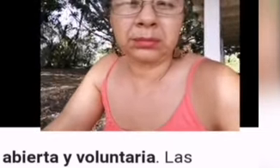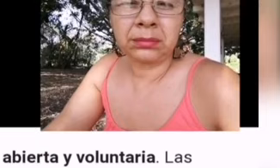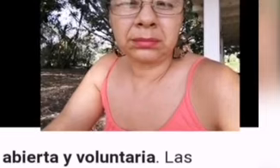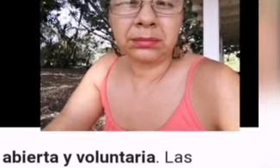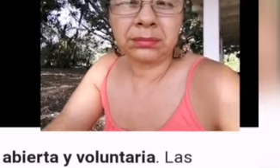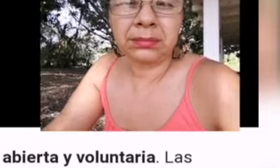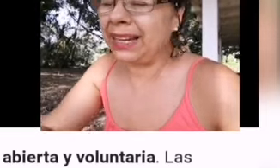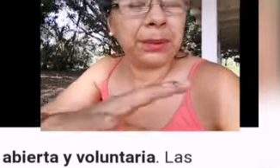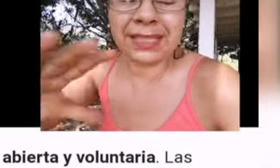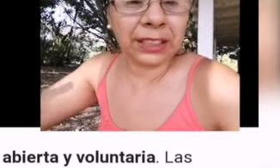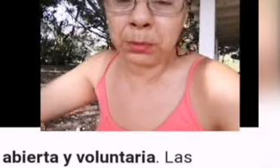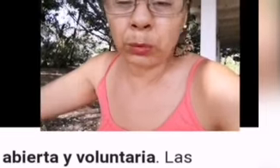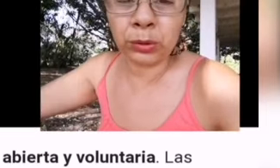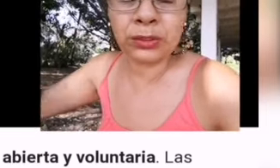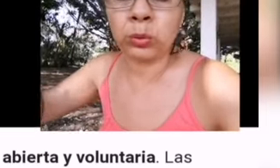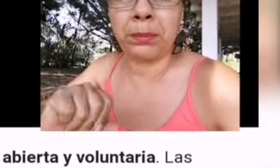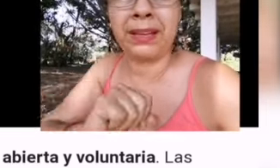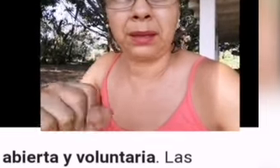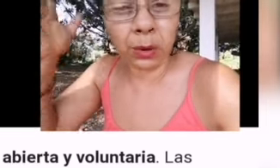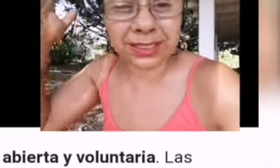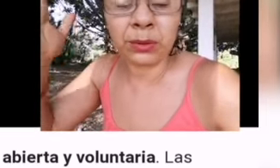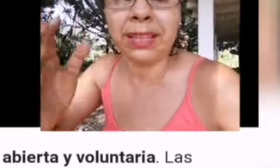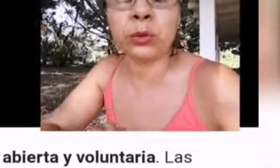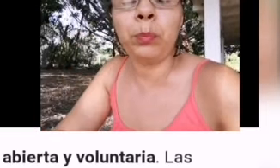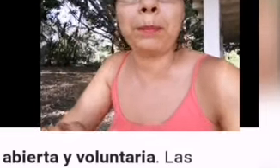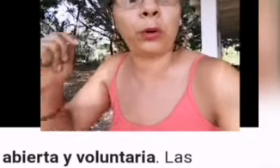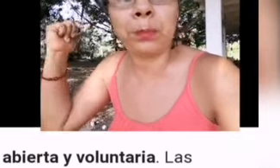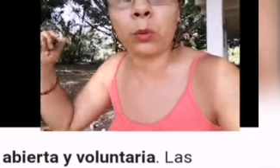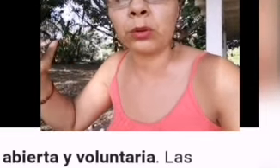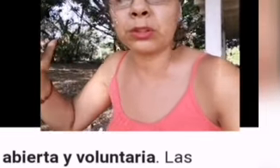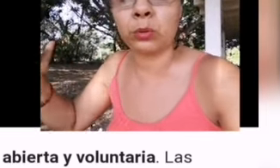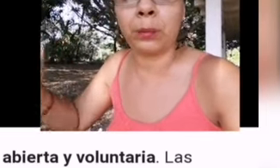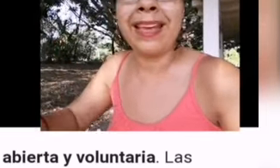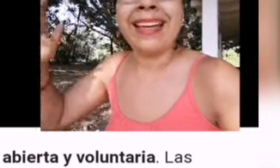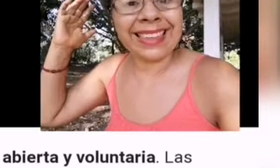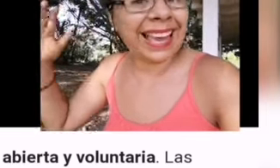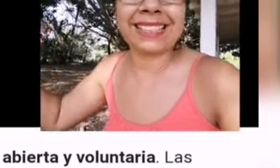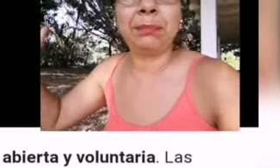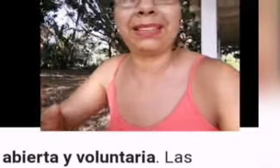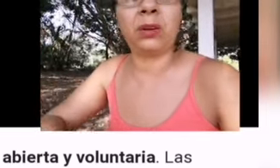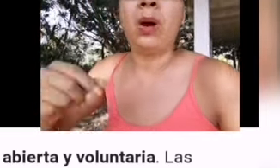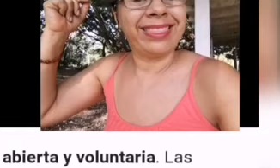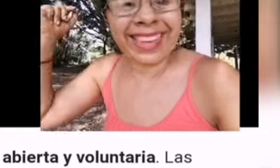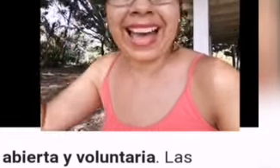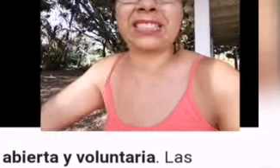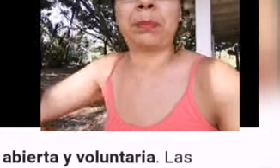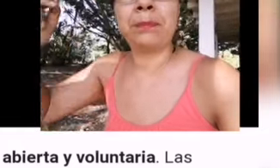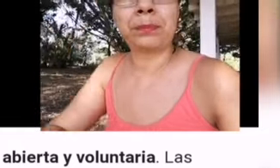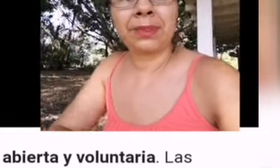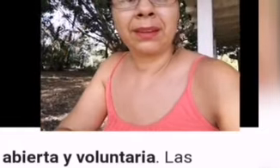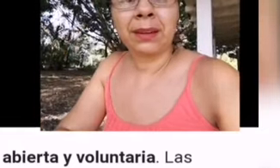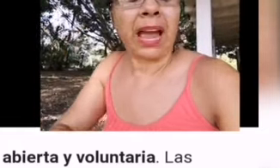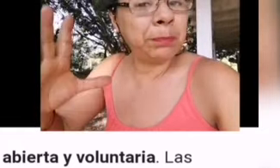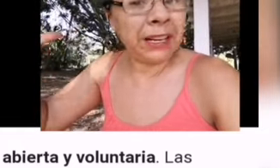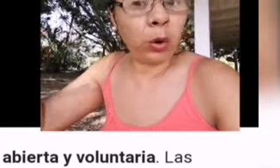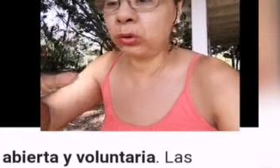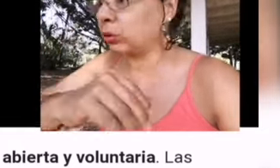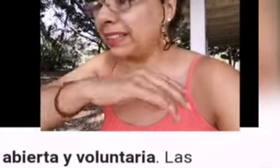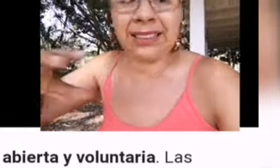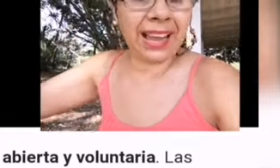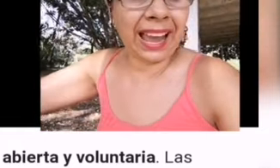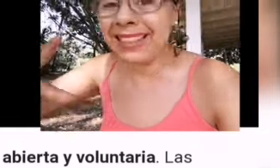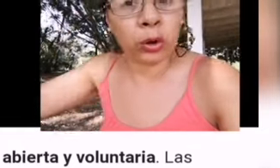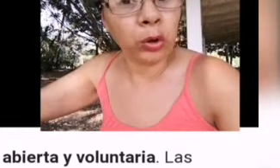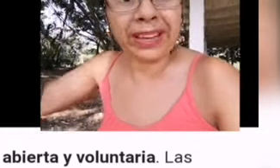Víctor. Ay, la verdad es que no me acuerdo de su nombre. Ahora sí que una disculpa, pero no me acuerdo de su nombre. De ASA de México, de ASPA. Hay